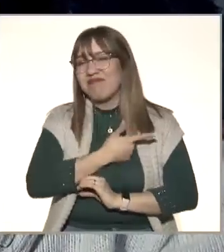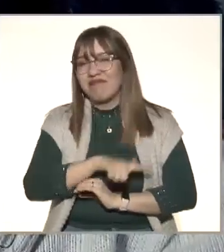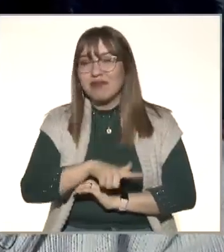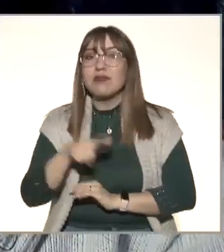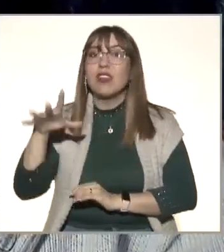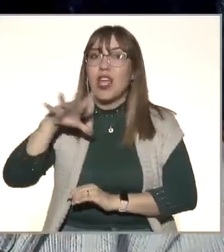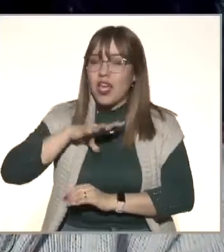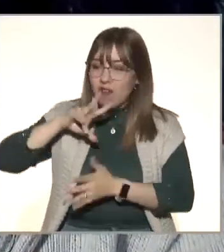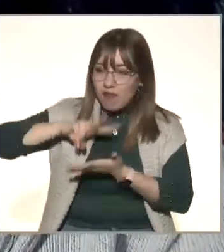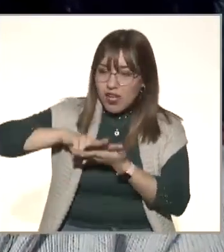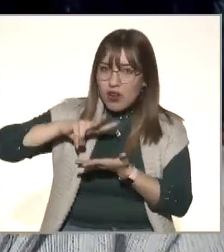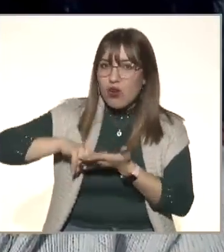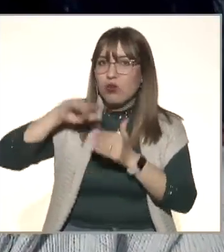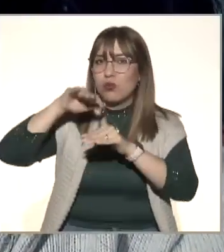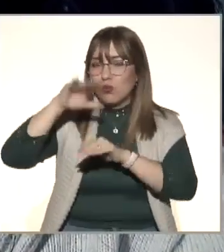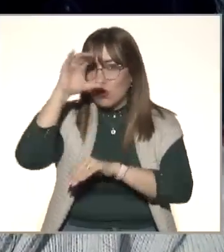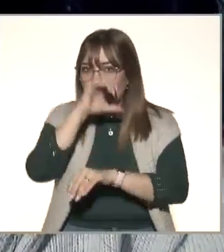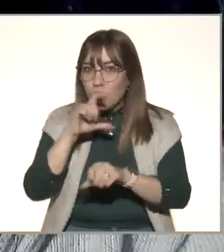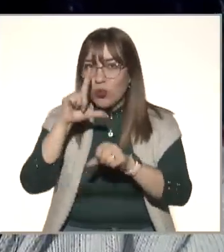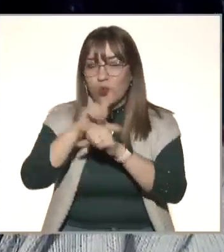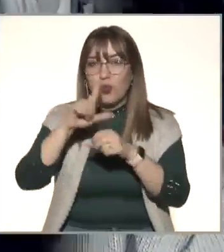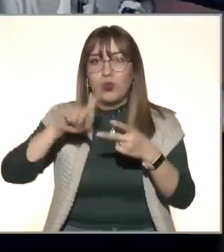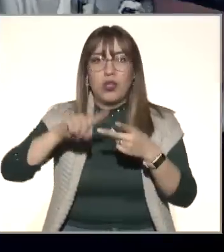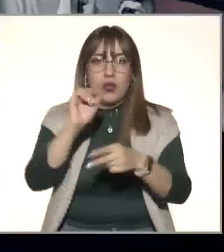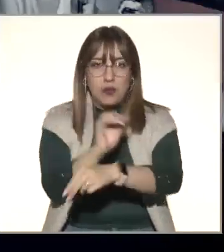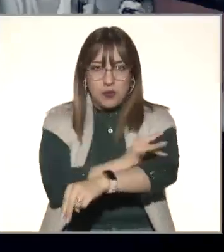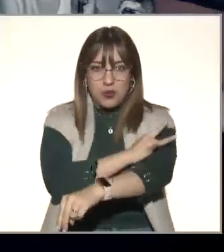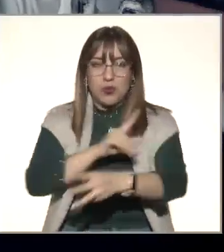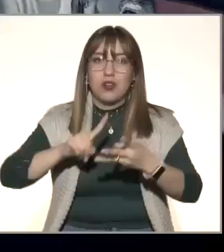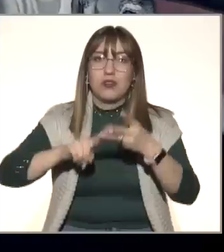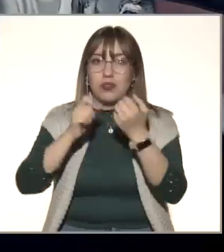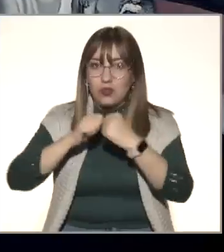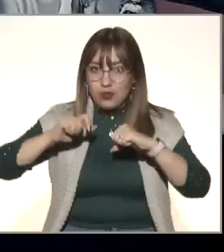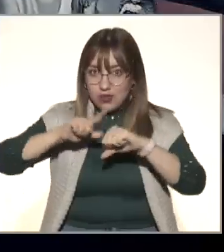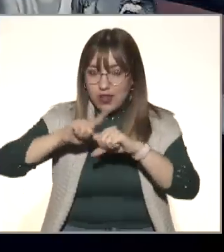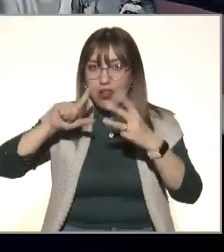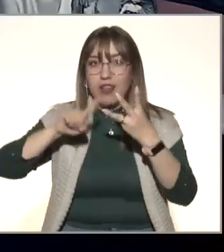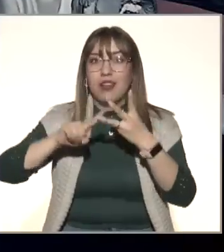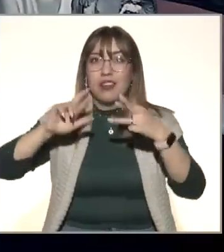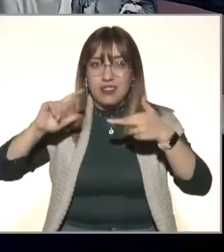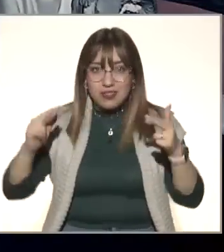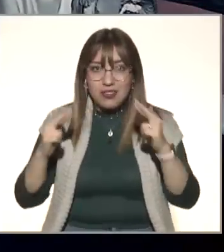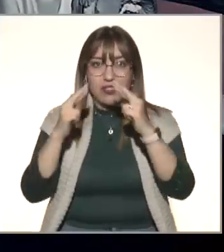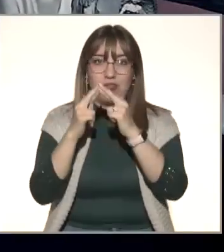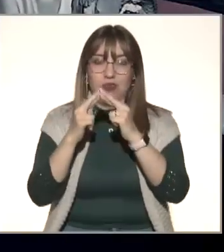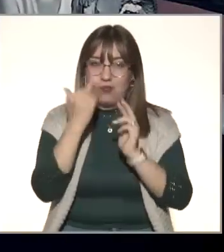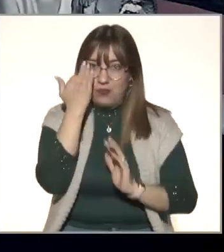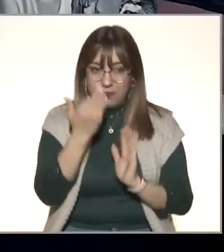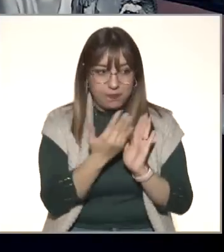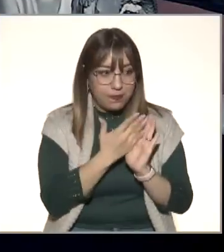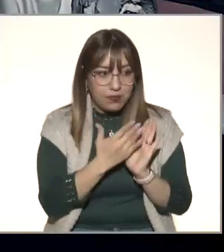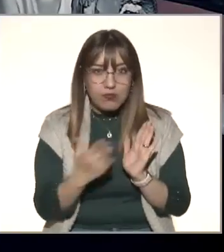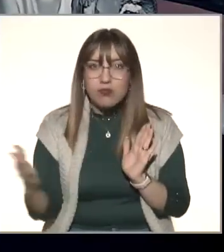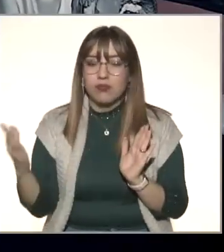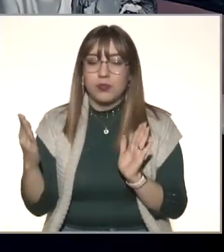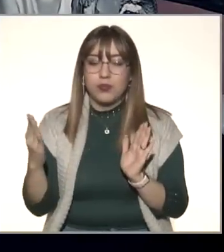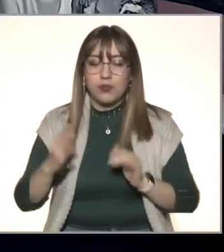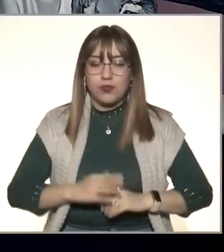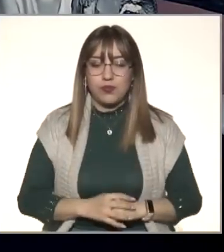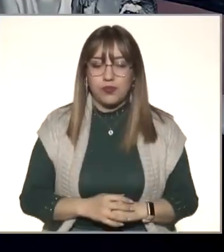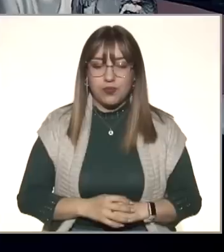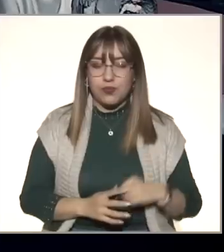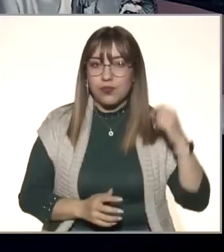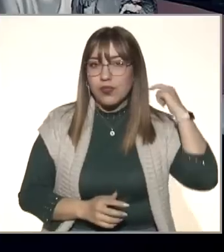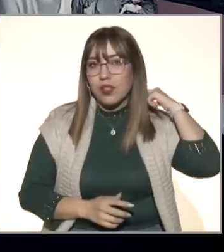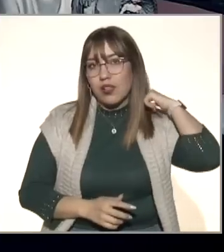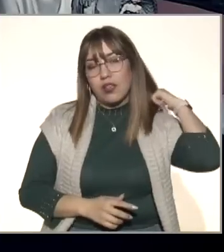sobrevalores en lo cultural, emocional, social y religioso. Esta época permite dar un sentido diferente a